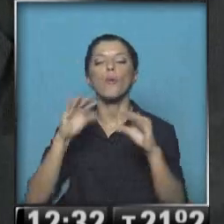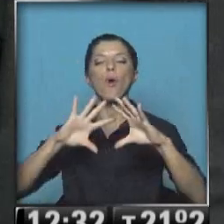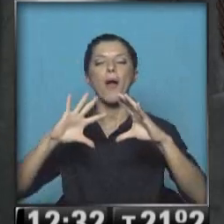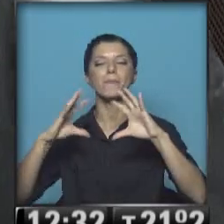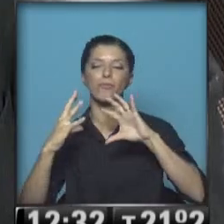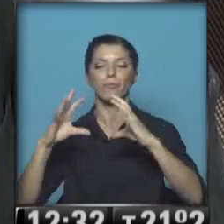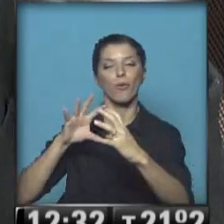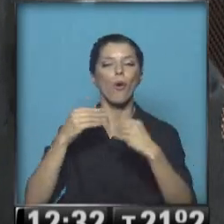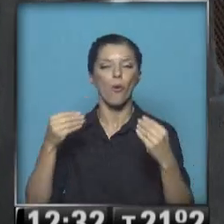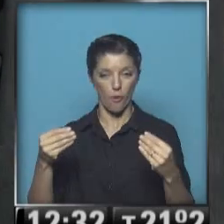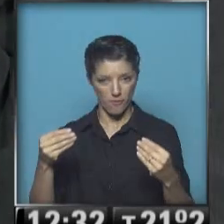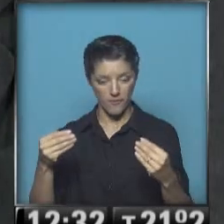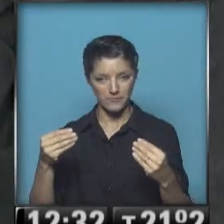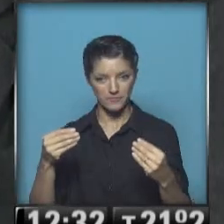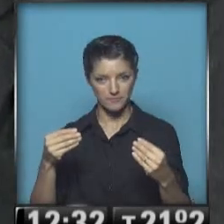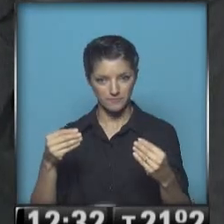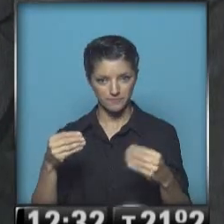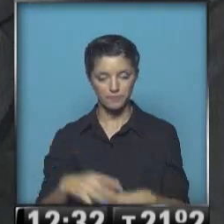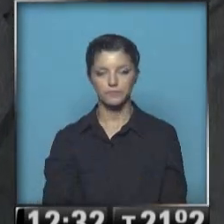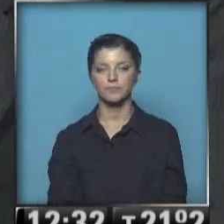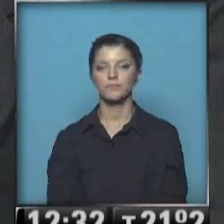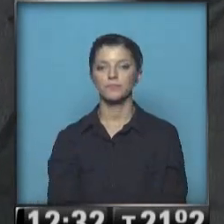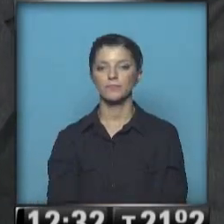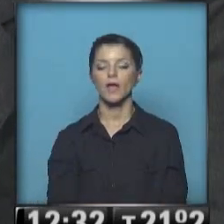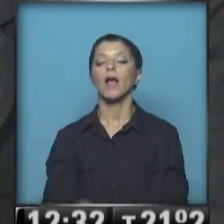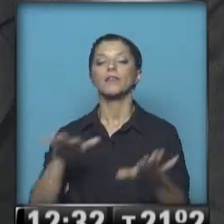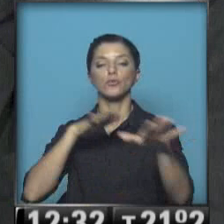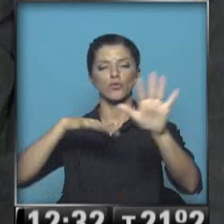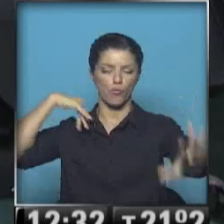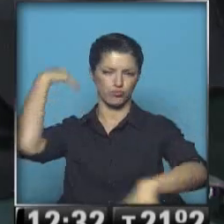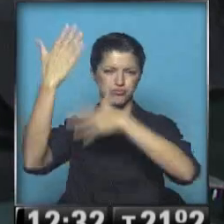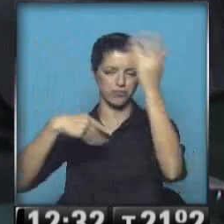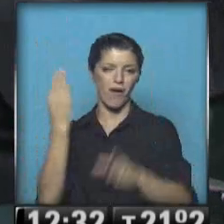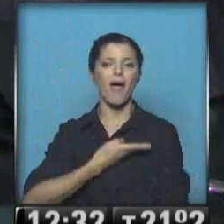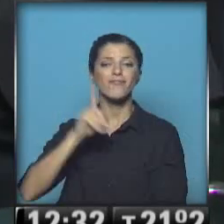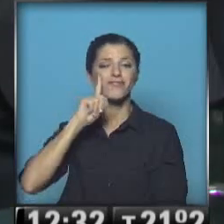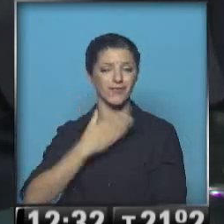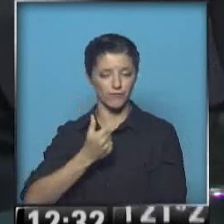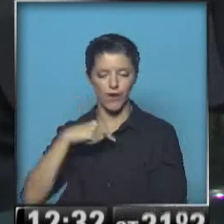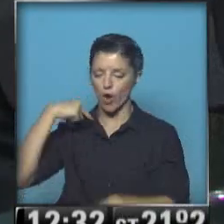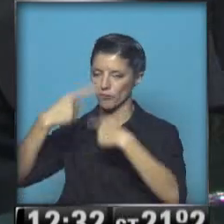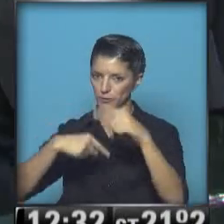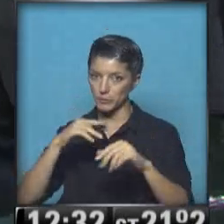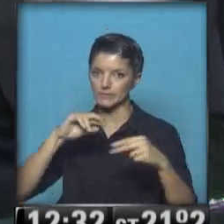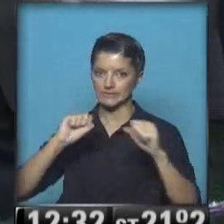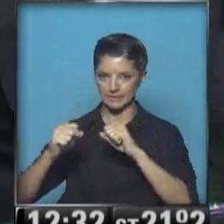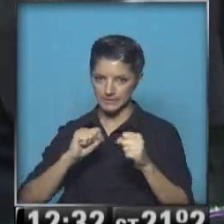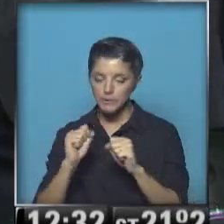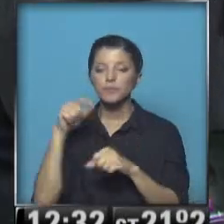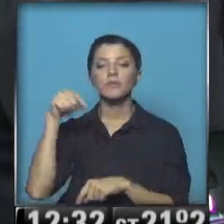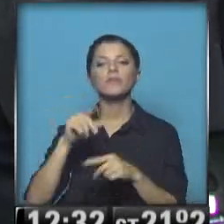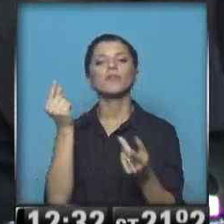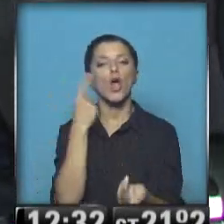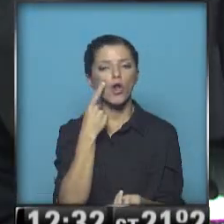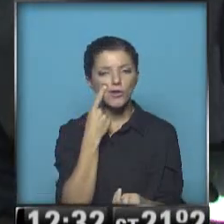qué lado se lo muestre y para qué lado gira en realidad este el escándalo de la FIFA indudablemente eh sigue provocando repercusiones se van conociendo